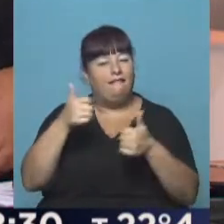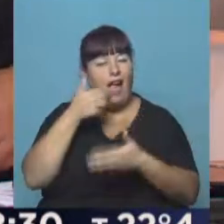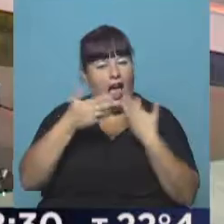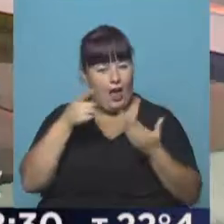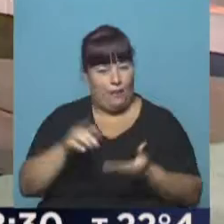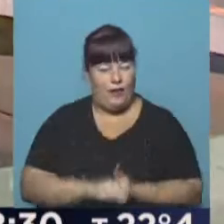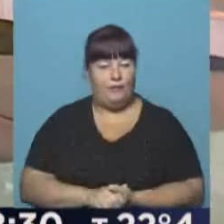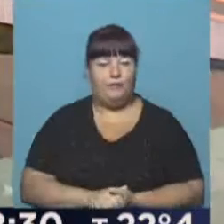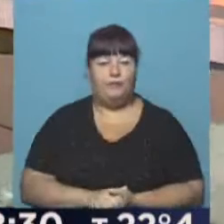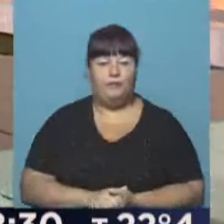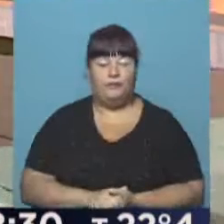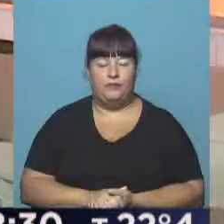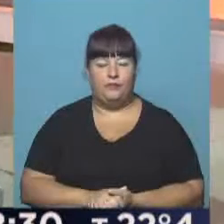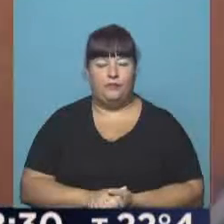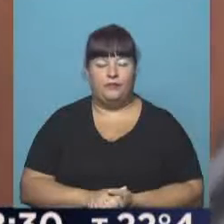decir.